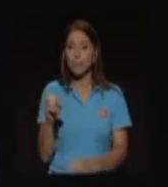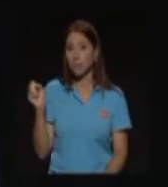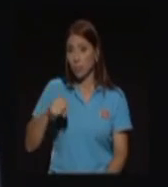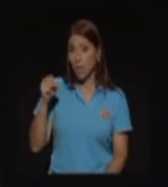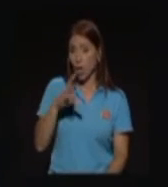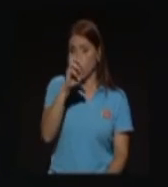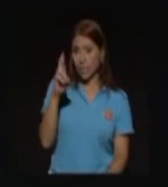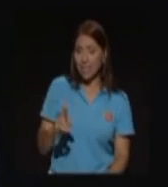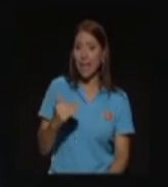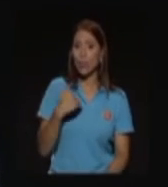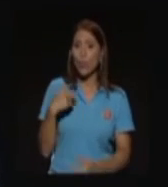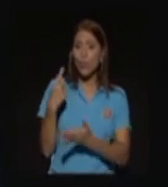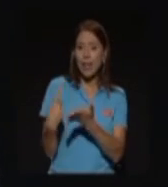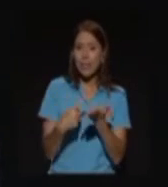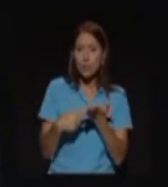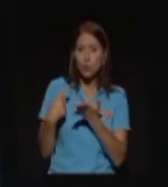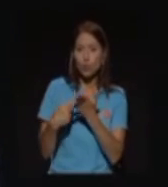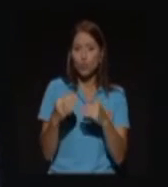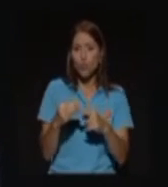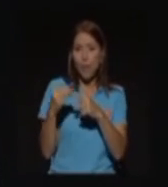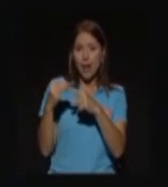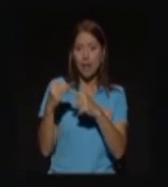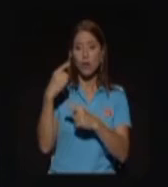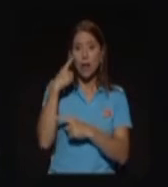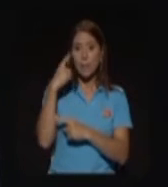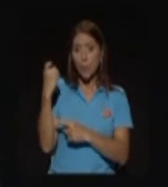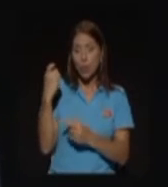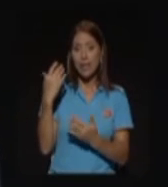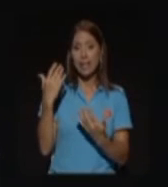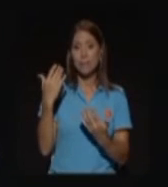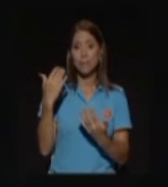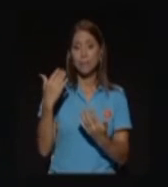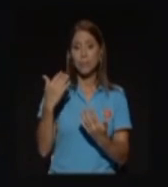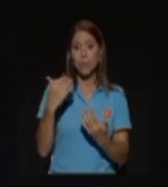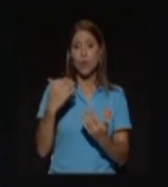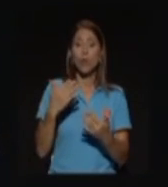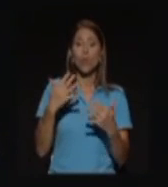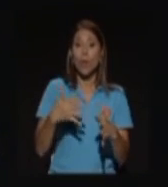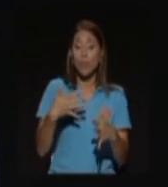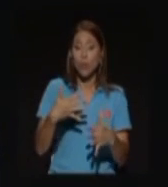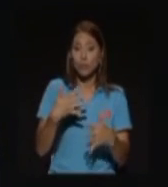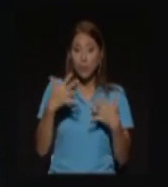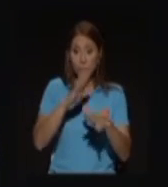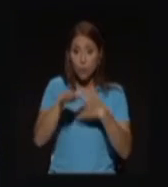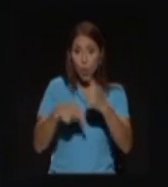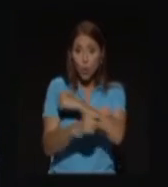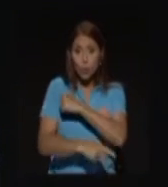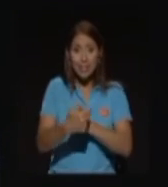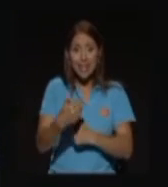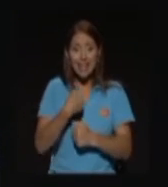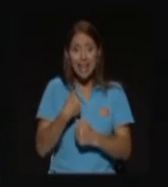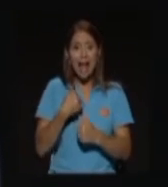muy particular, porque dado este hecho de que todos tendrían acuerdos de libre comercio, si